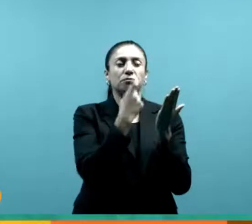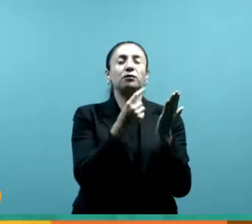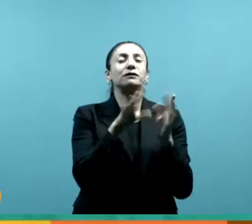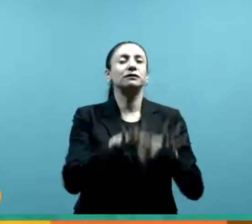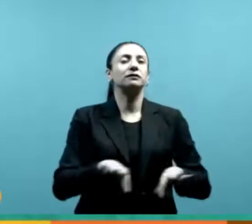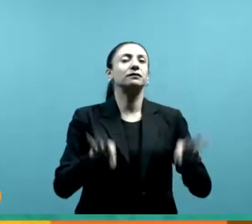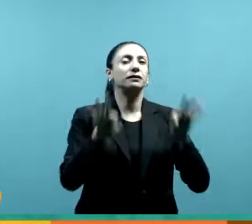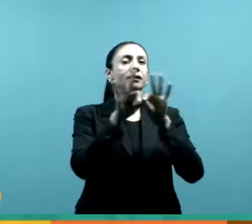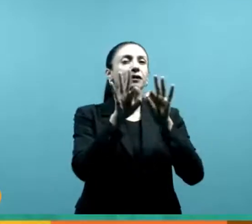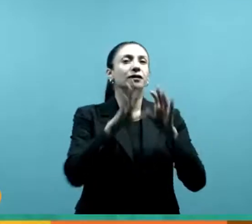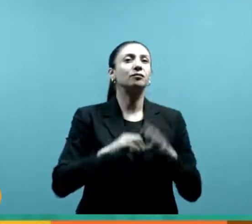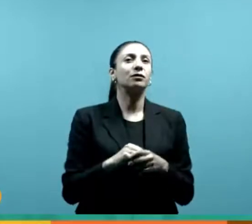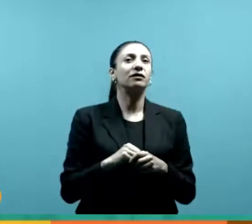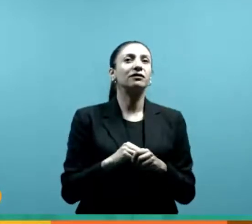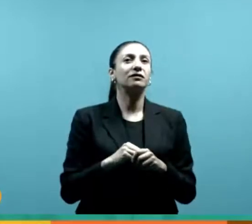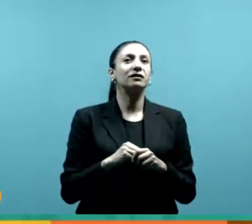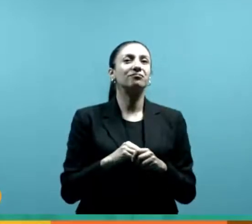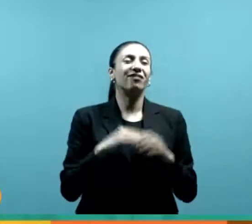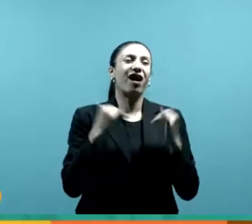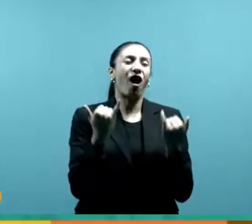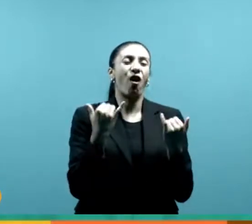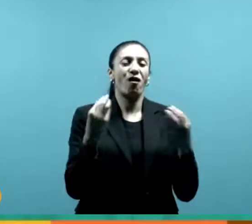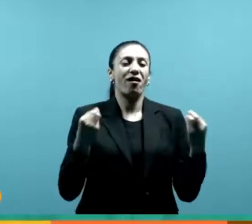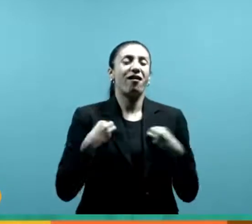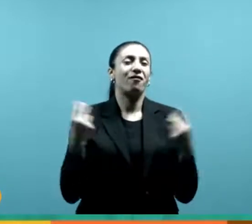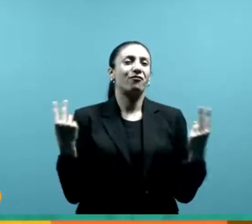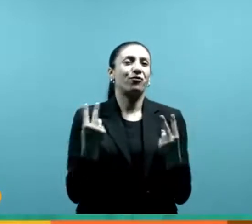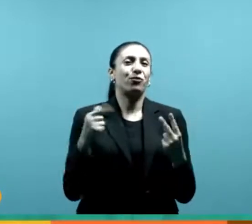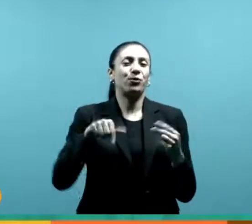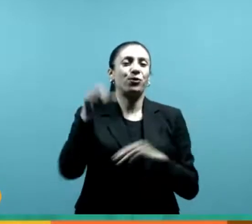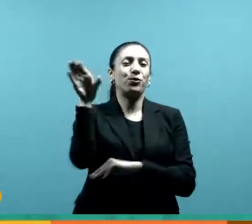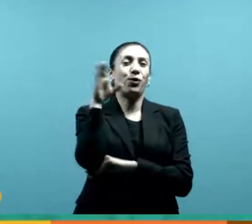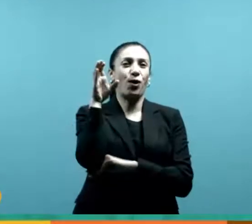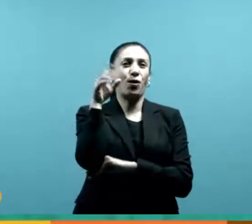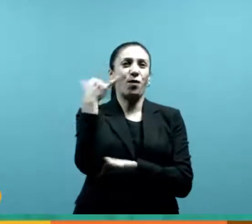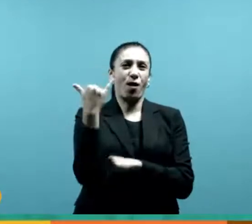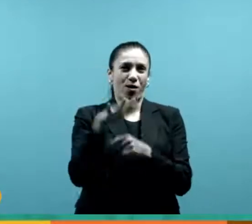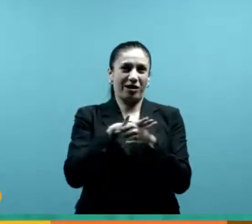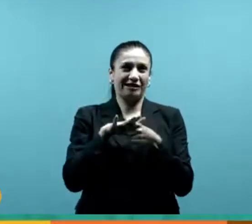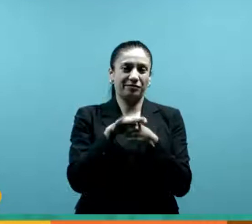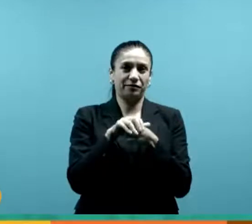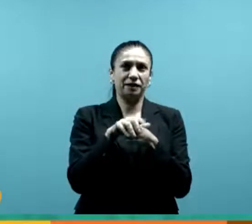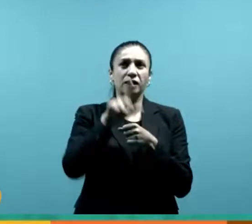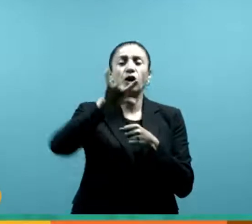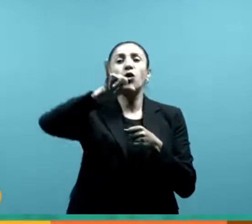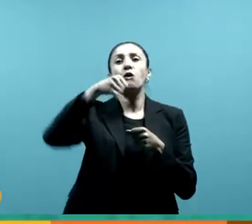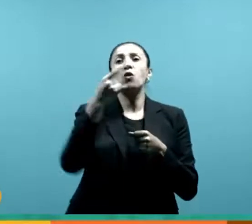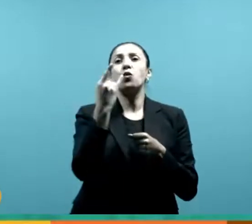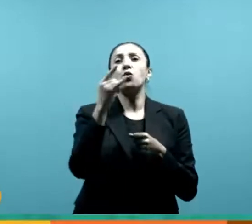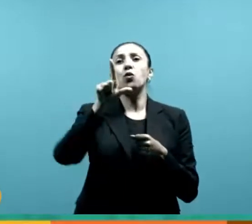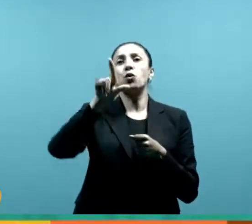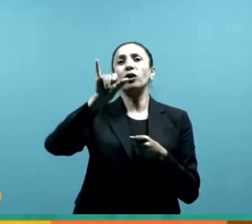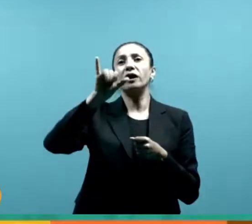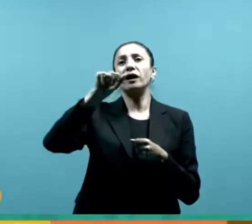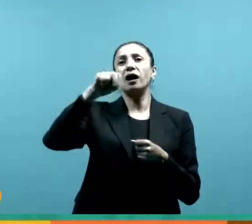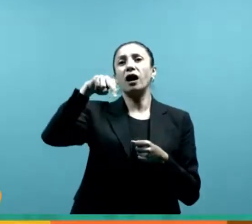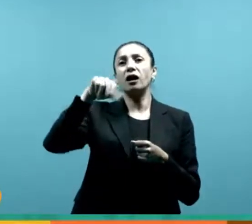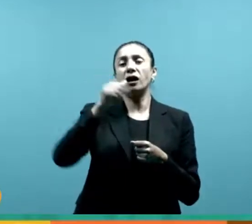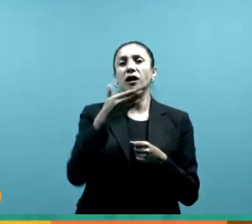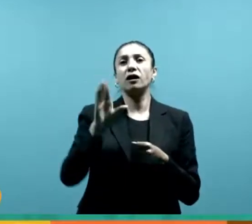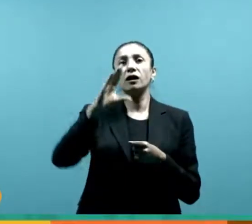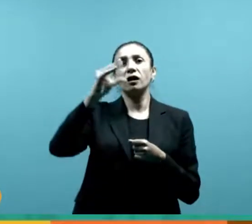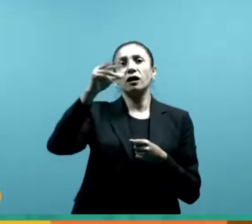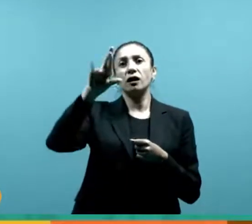está viviendo Colombia en este momento, ¿no? Nos la hace Juliana Criollo y es la siguiente: ¿cuáles son